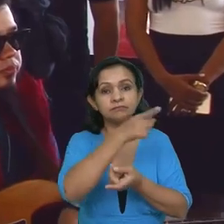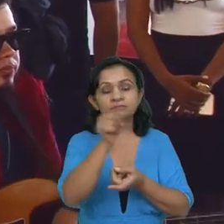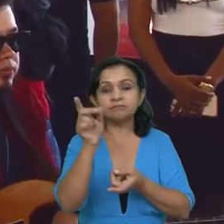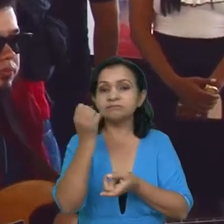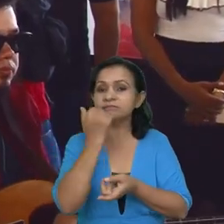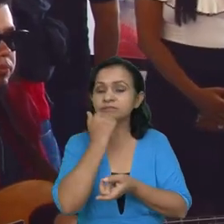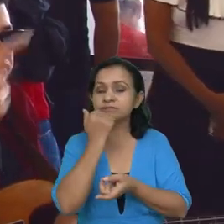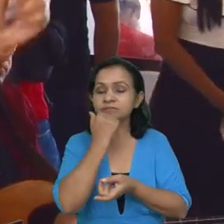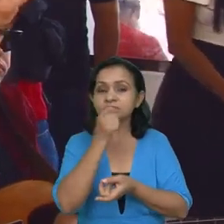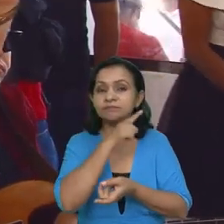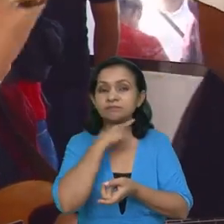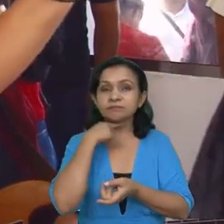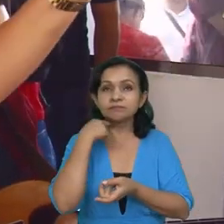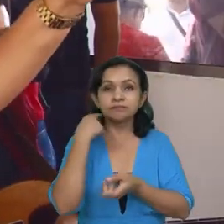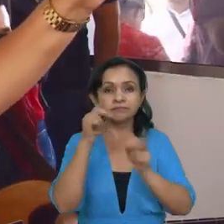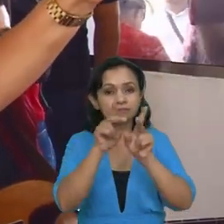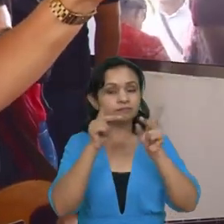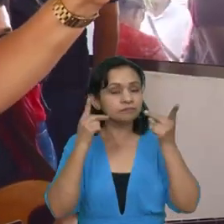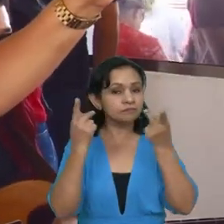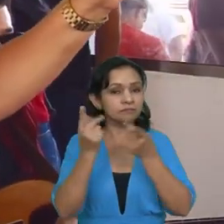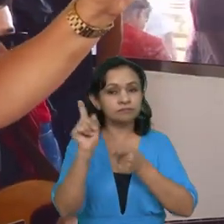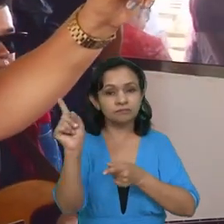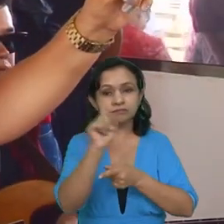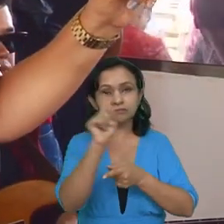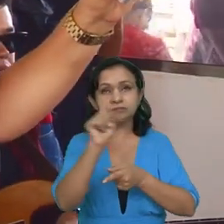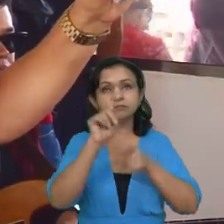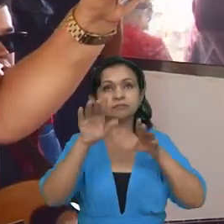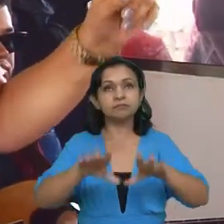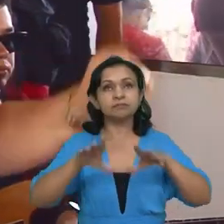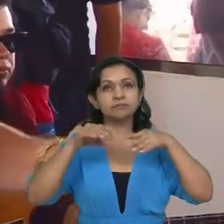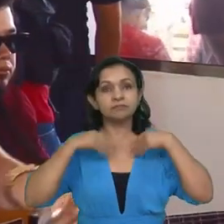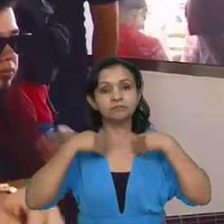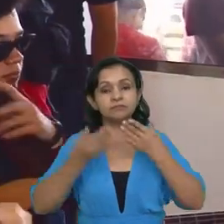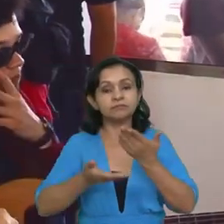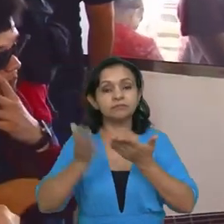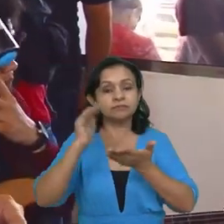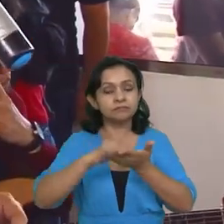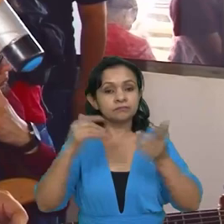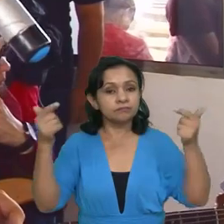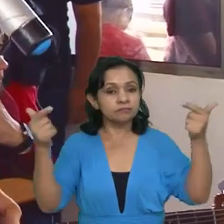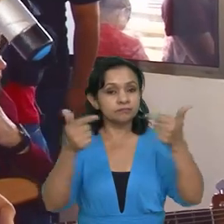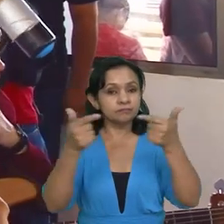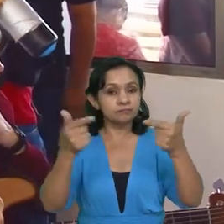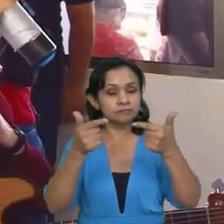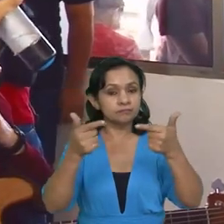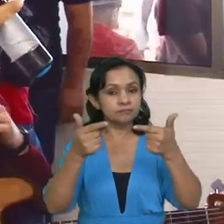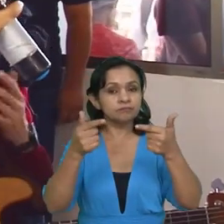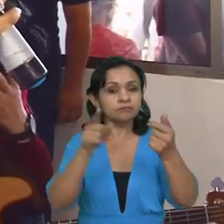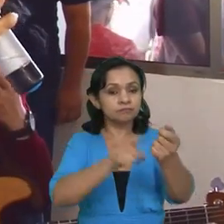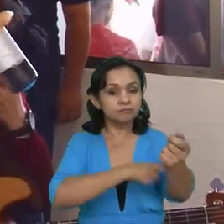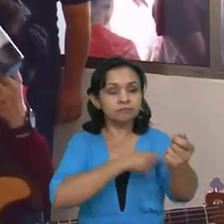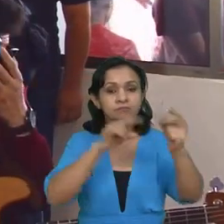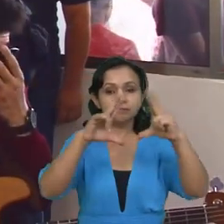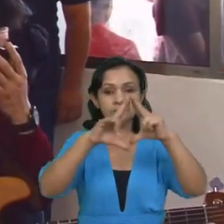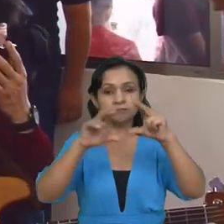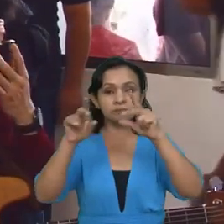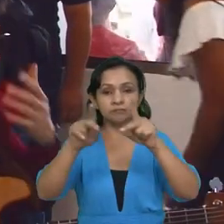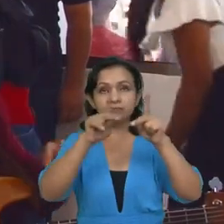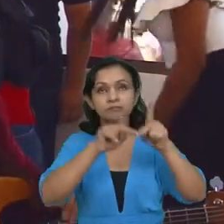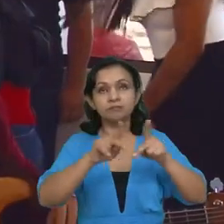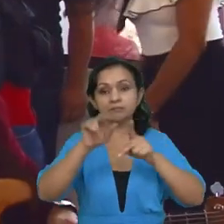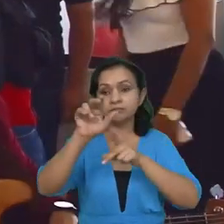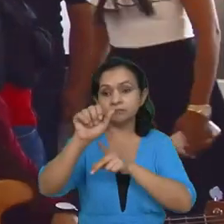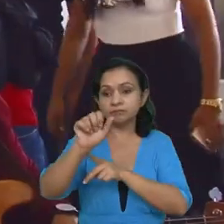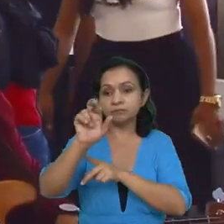realmente el pueblo no va a permitir que vuelva una guerra entre nosotros como hermanos nicaragua arnoldo